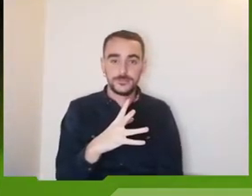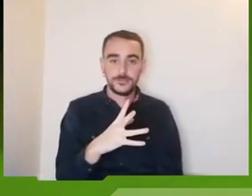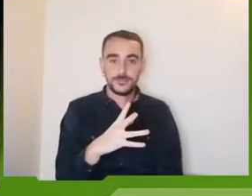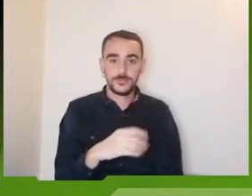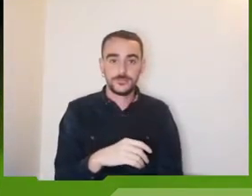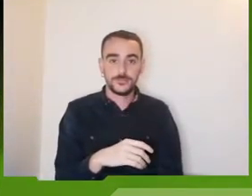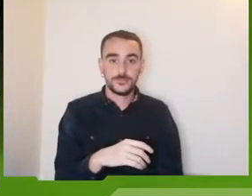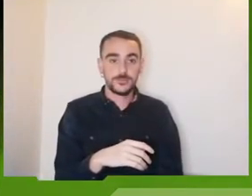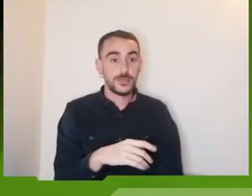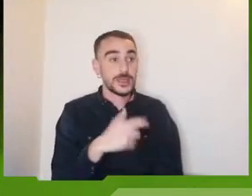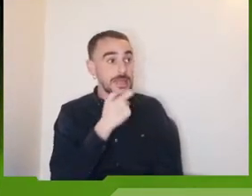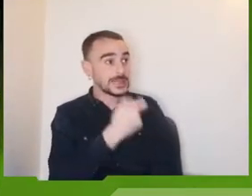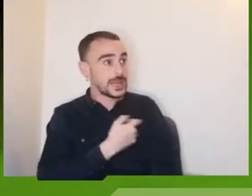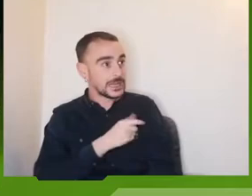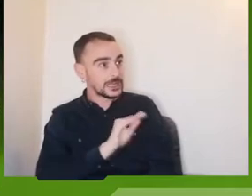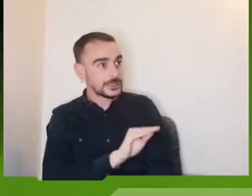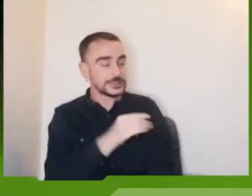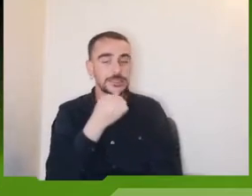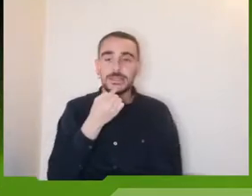¿Tali? Sí,